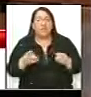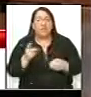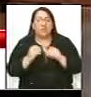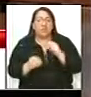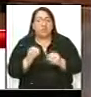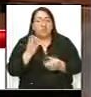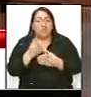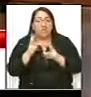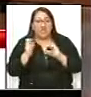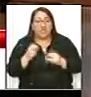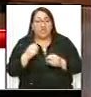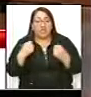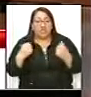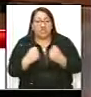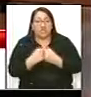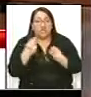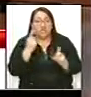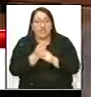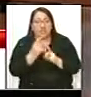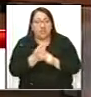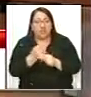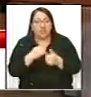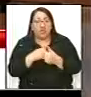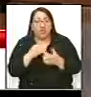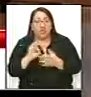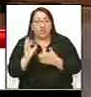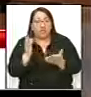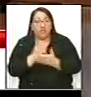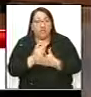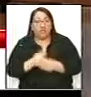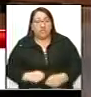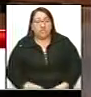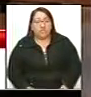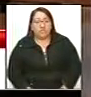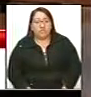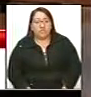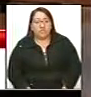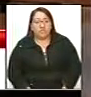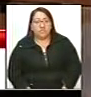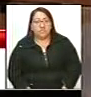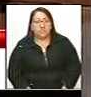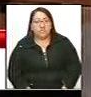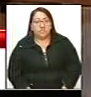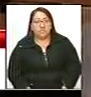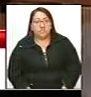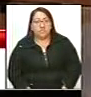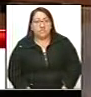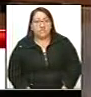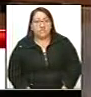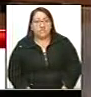un tema que afecta directamente la calidad educativa y la calidad del servicio que nosotros brindamos.